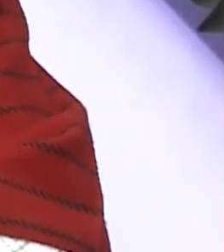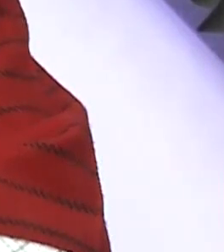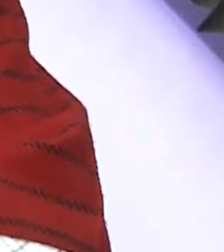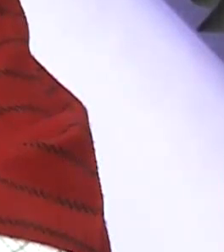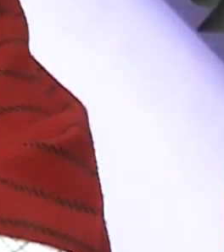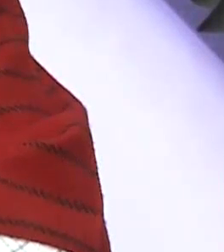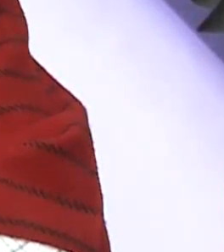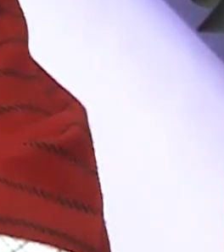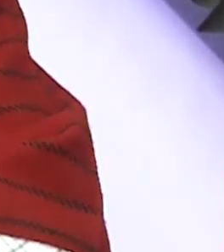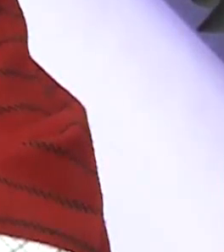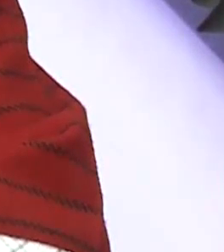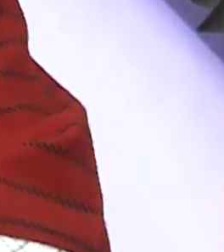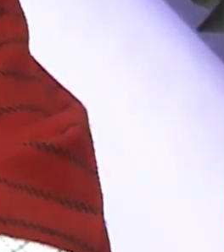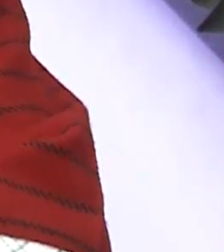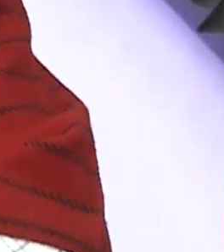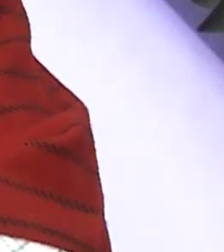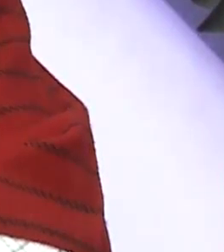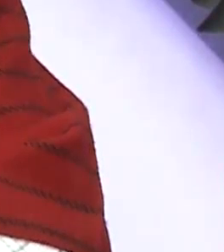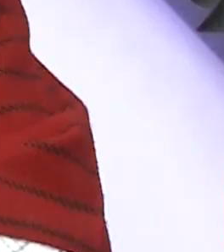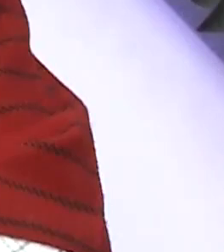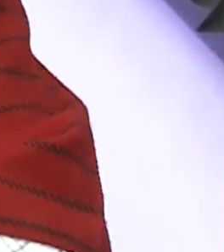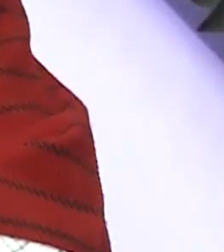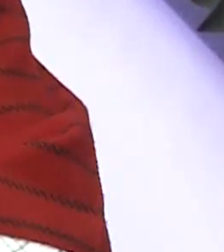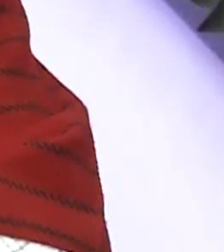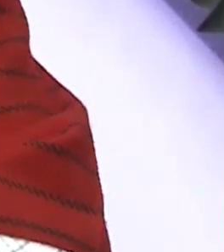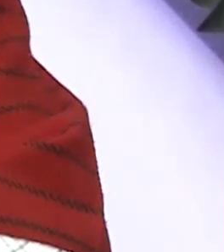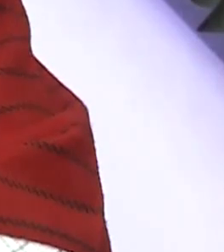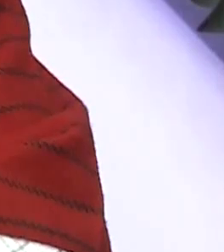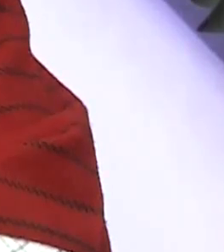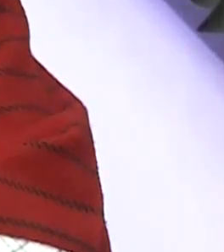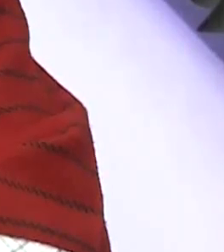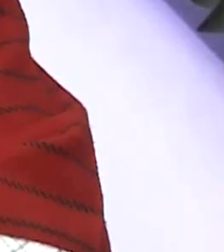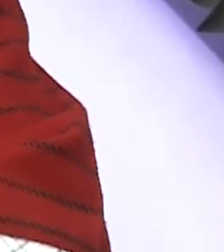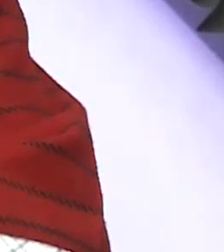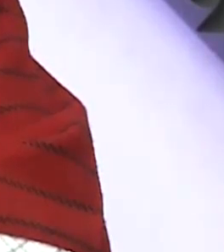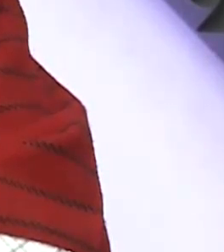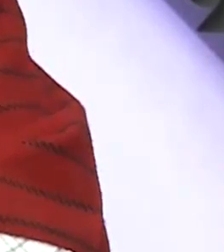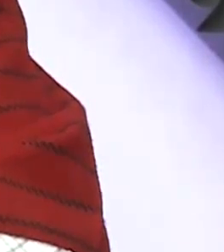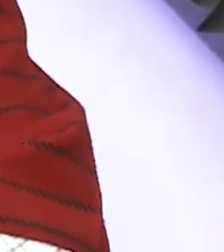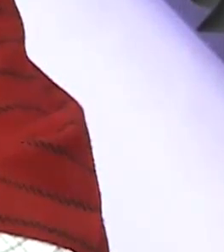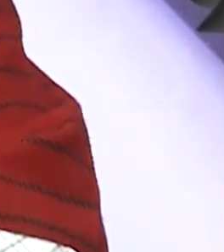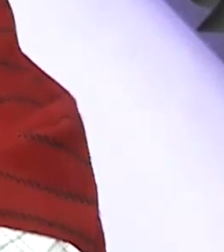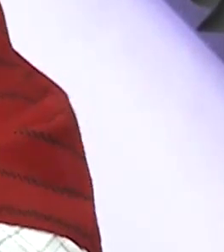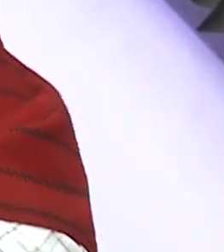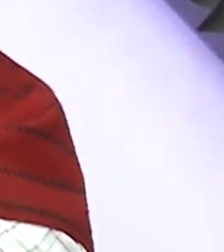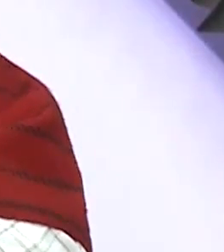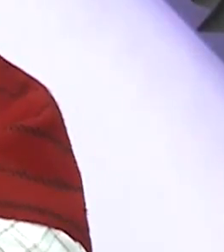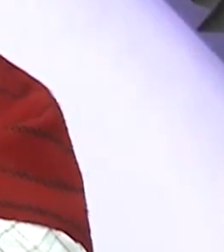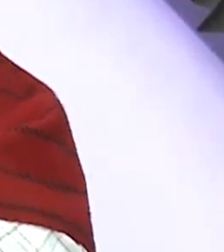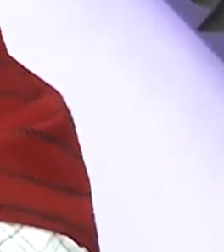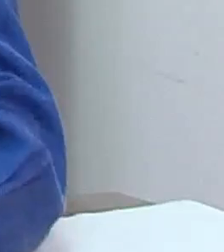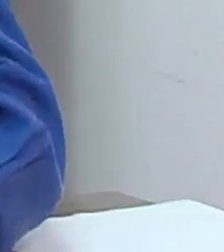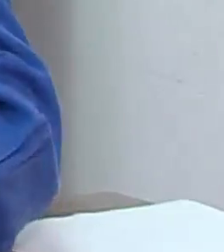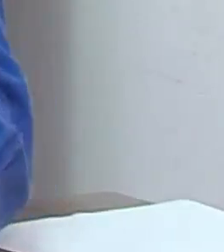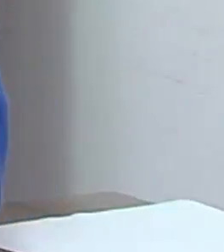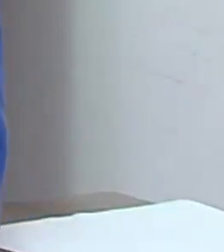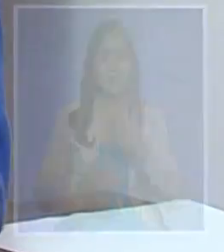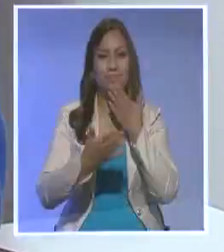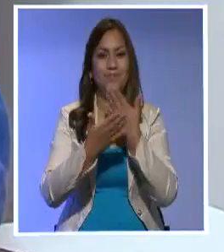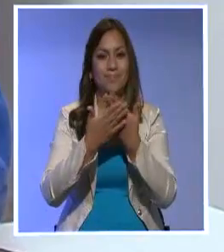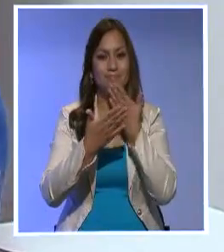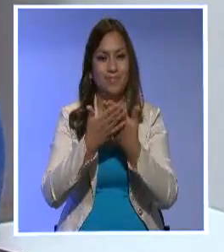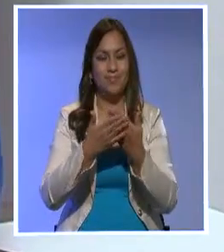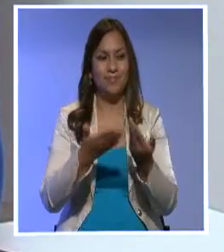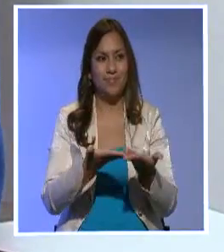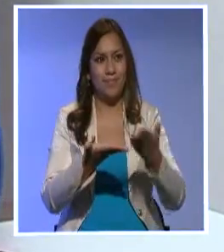puse más y gabriela rivadeneira a poca y contigo de ley riman a kuyt y güiza gracias